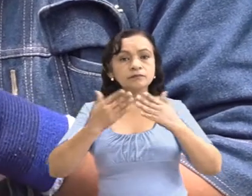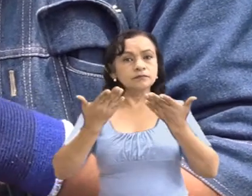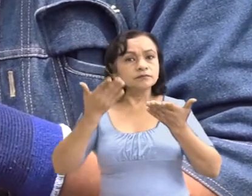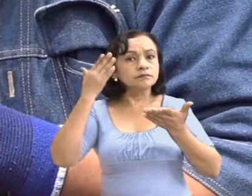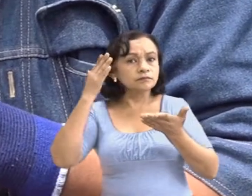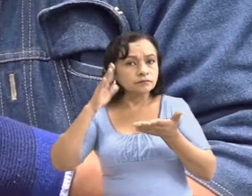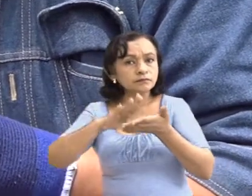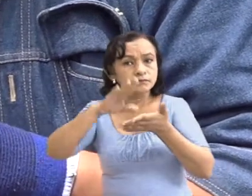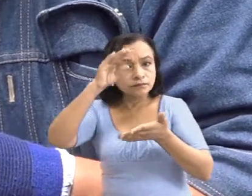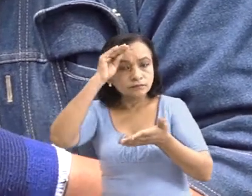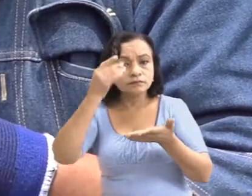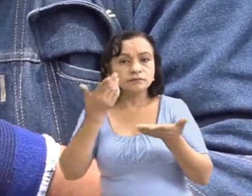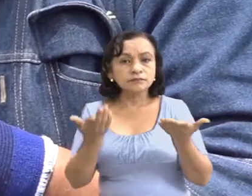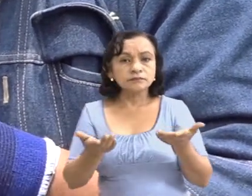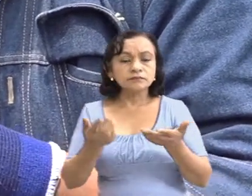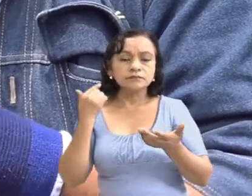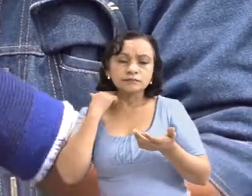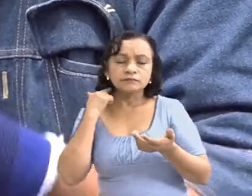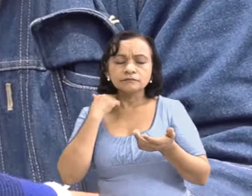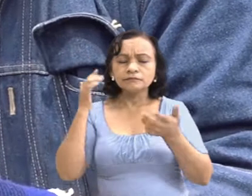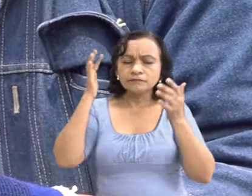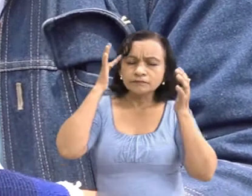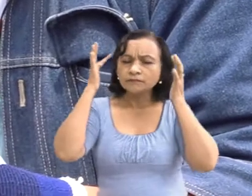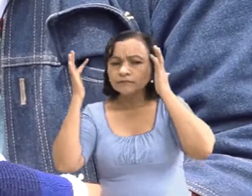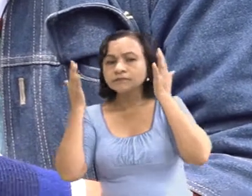tomado en cuenta y